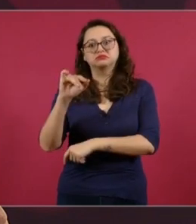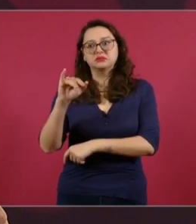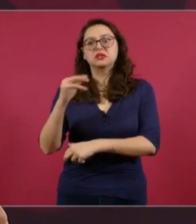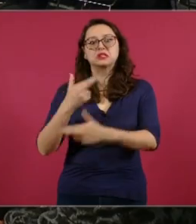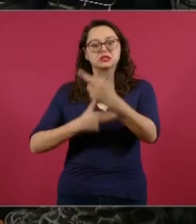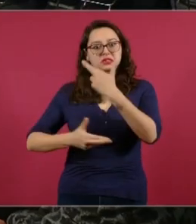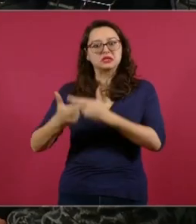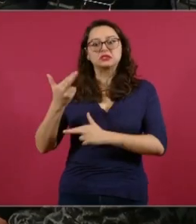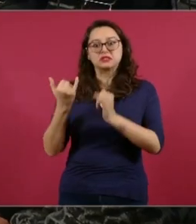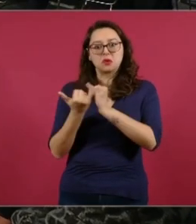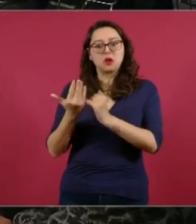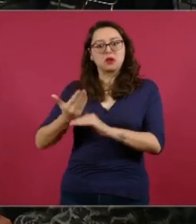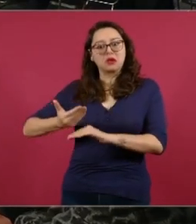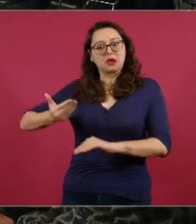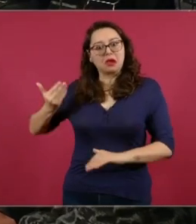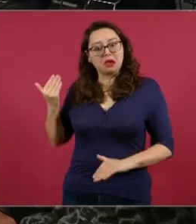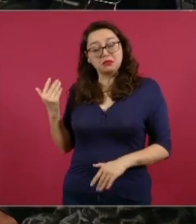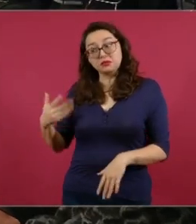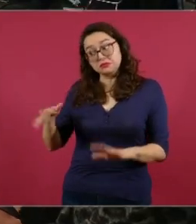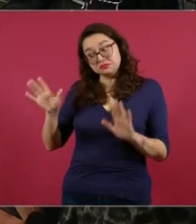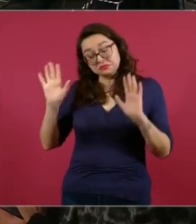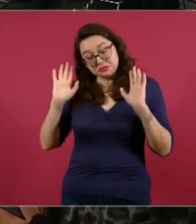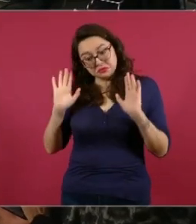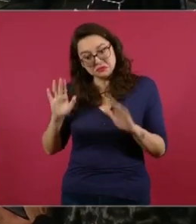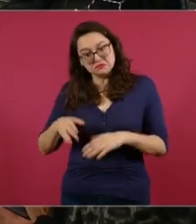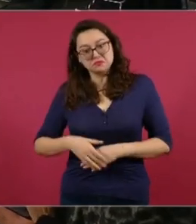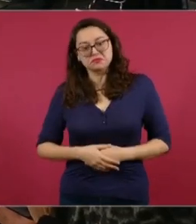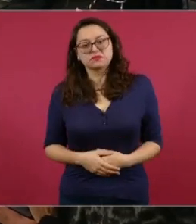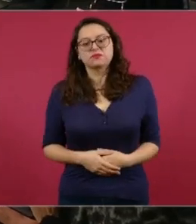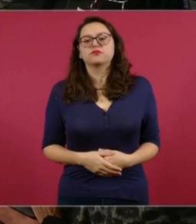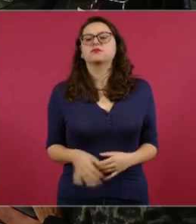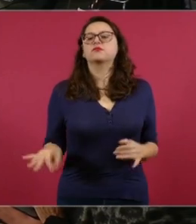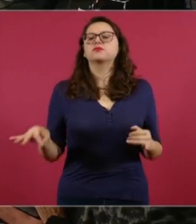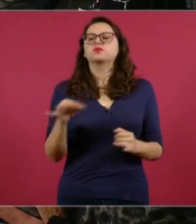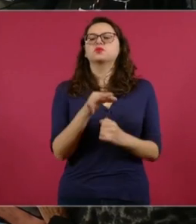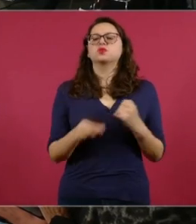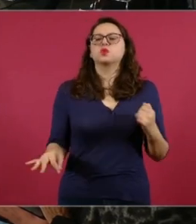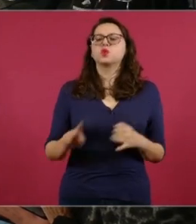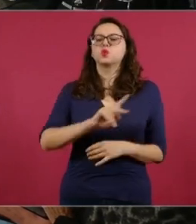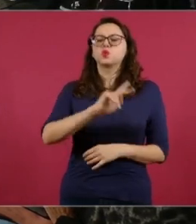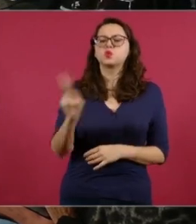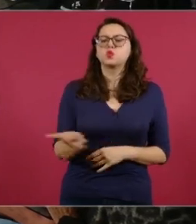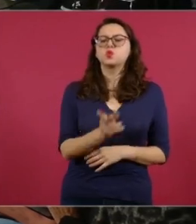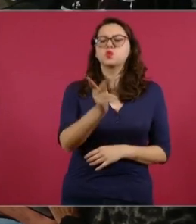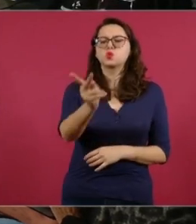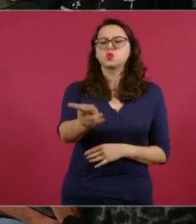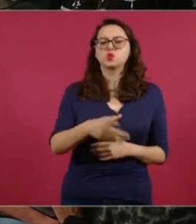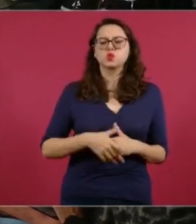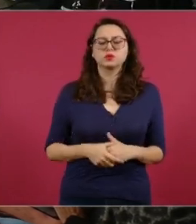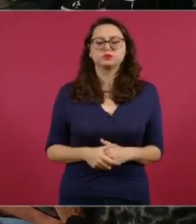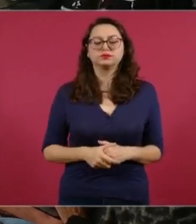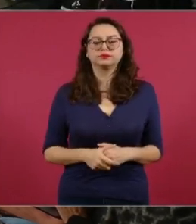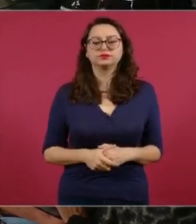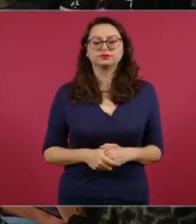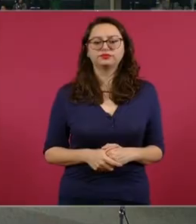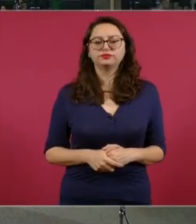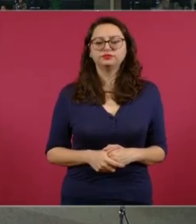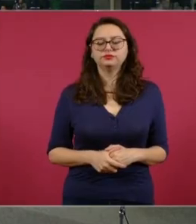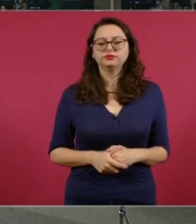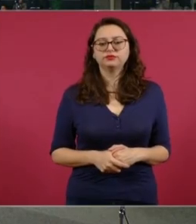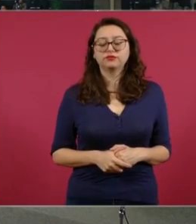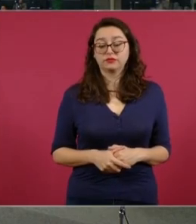Señor, por último, una última pregunta. ¿Cuándo prevé usted que se verá el auge económico en el